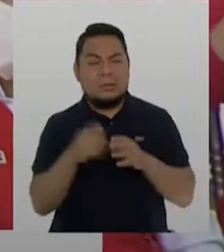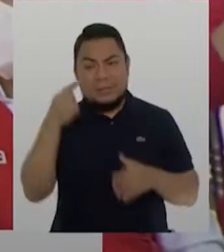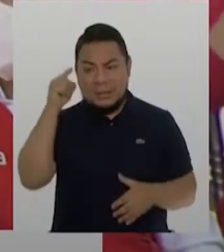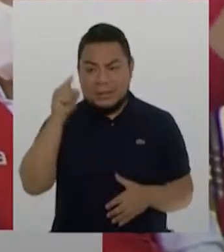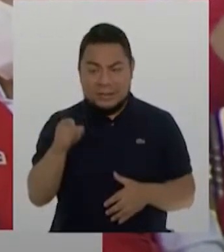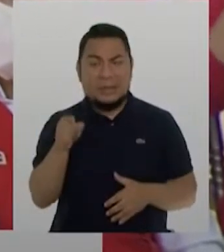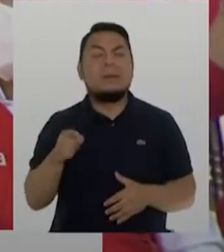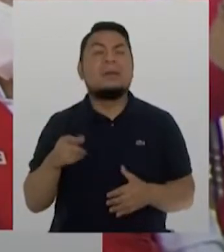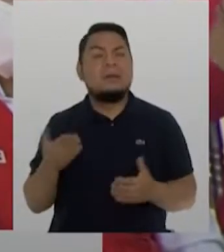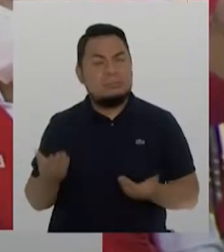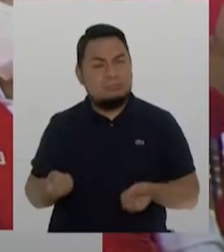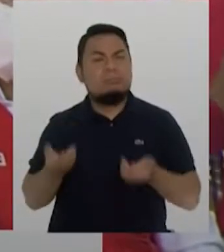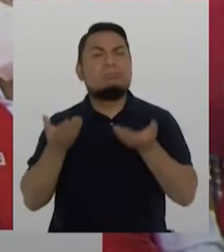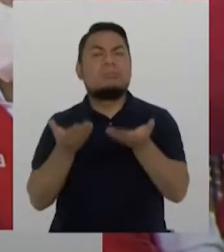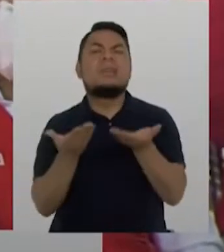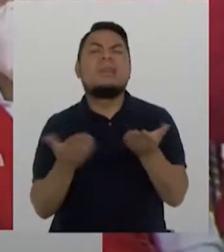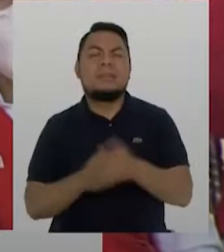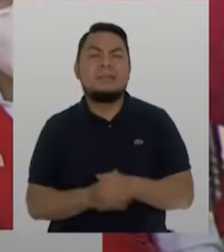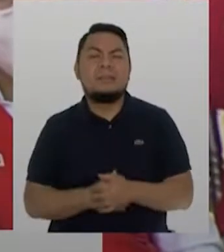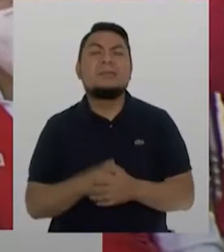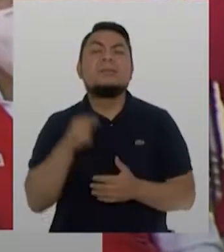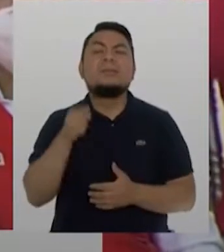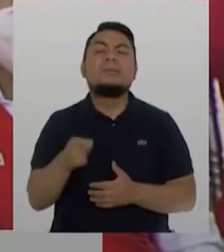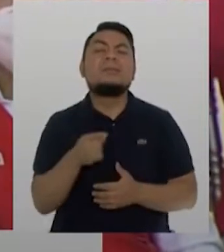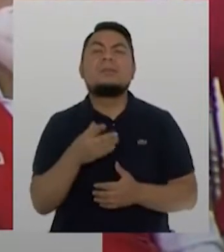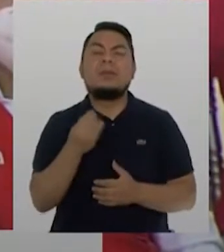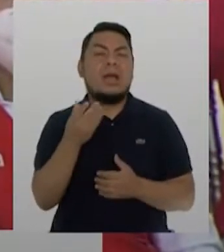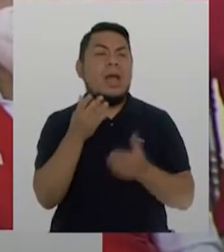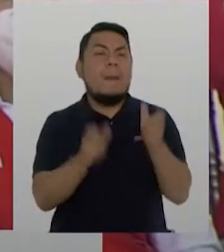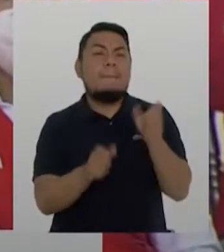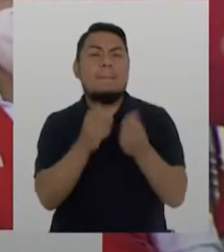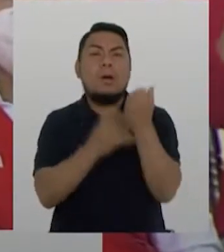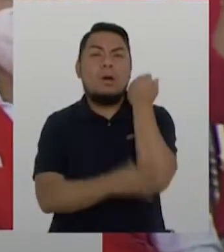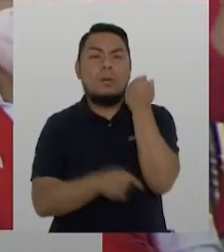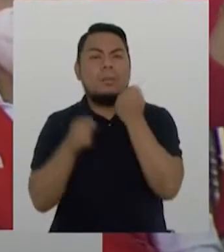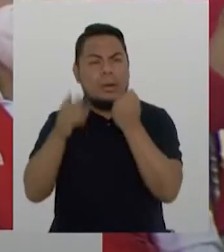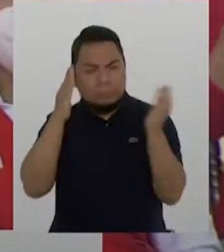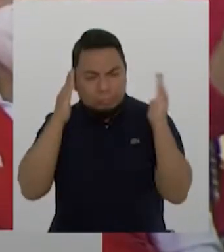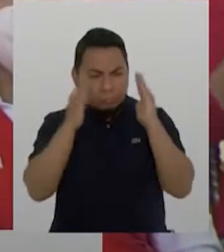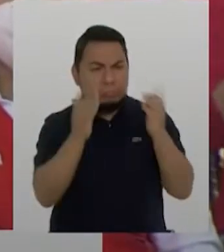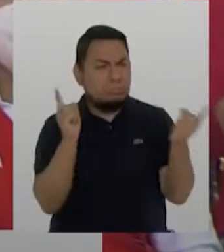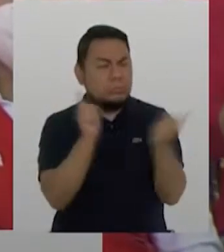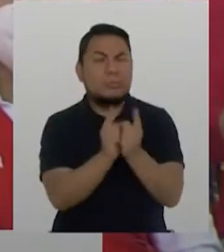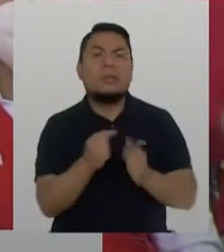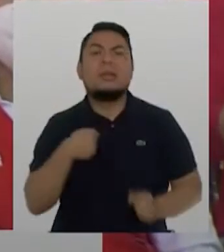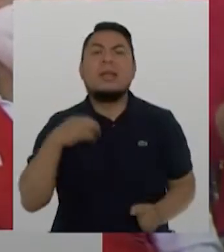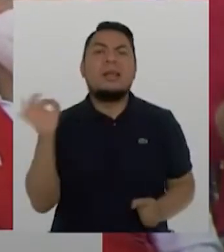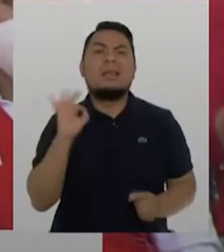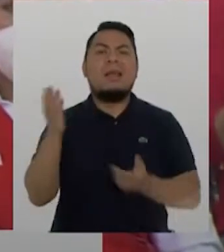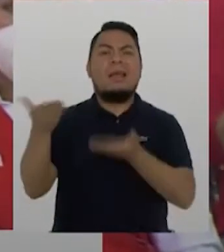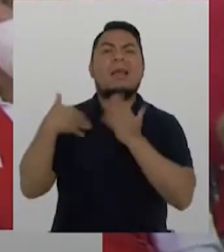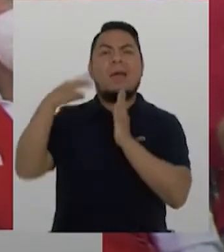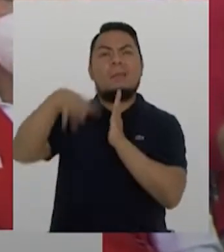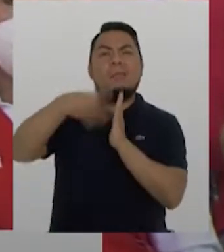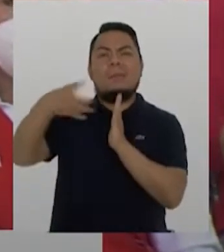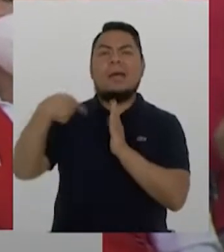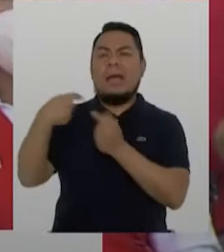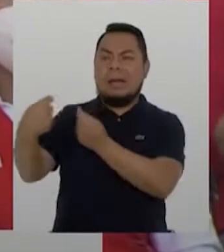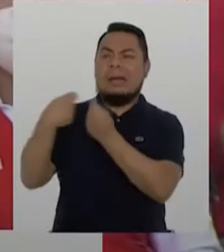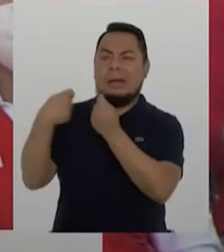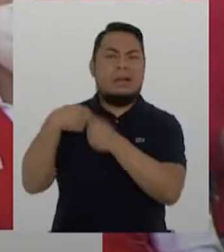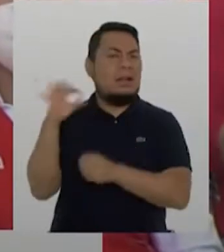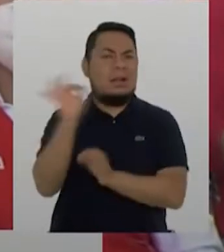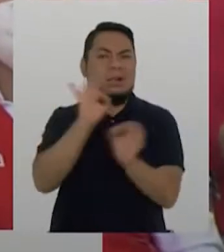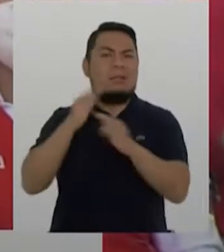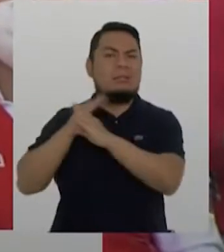que éste llegue a los que menos tienen a mí nadie me pone la agenda yo